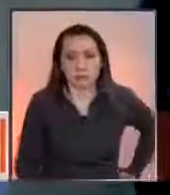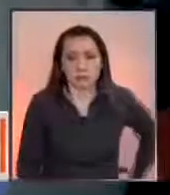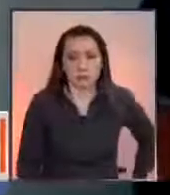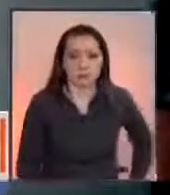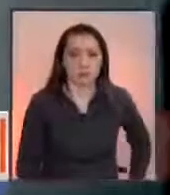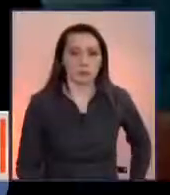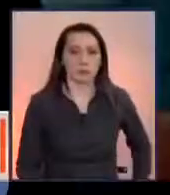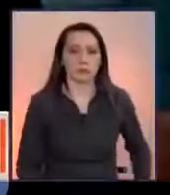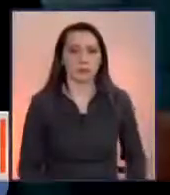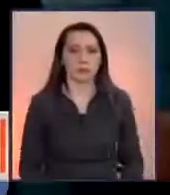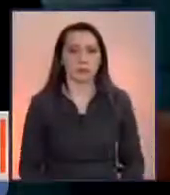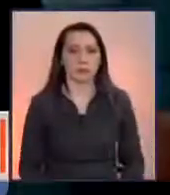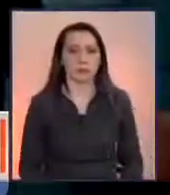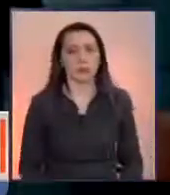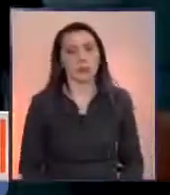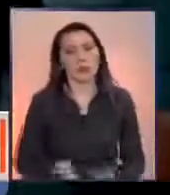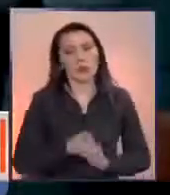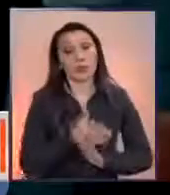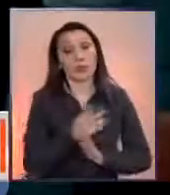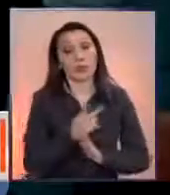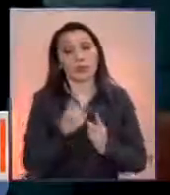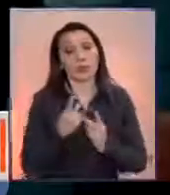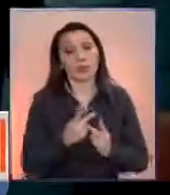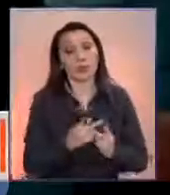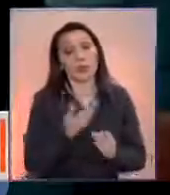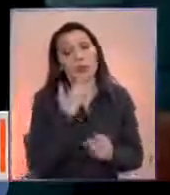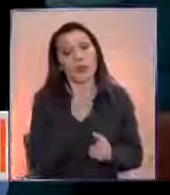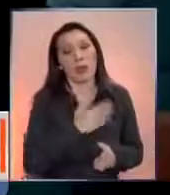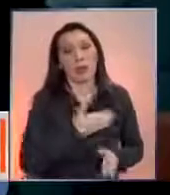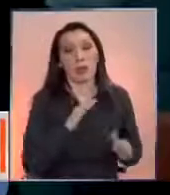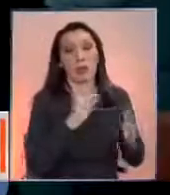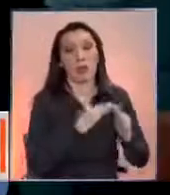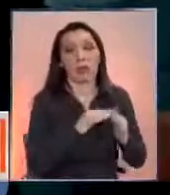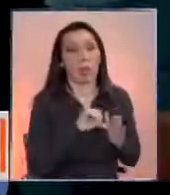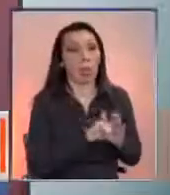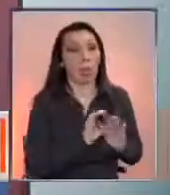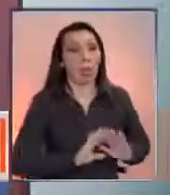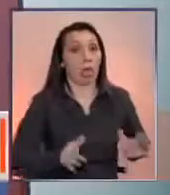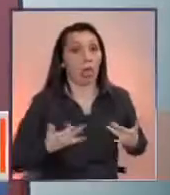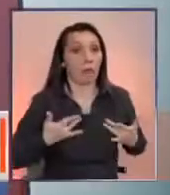Bueno, pues vamos a vivir la aventura. Mejor que estar en mi casa sentada sin hacer nada.